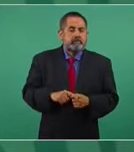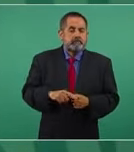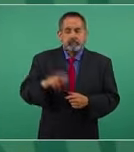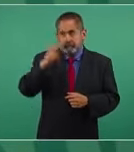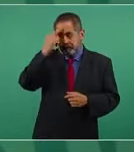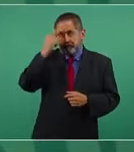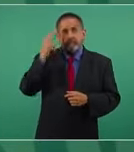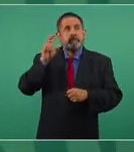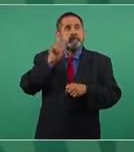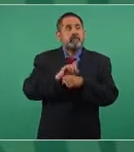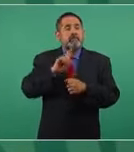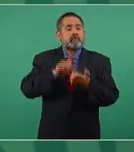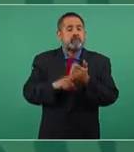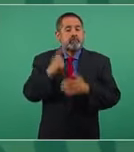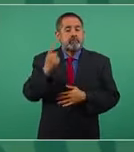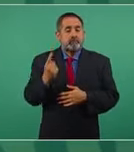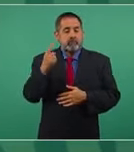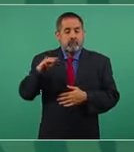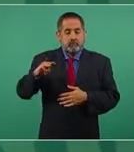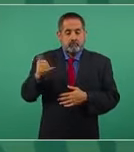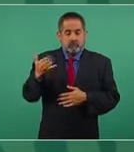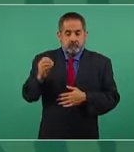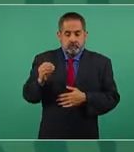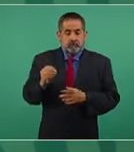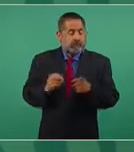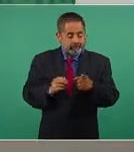Recuerdo que fue el día 1 de mayo,